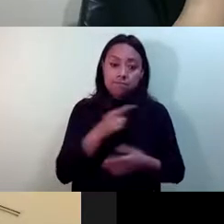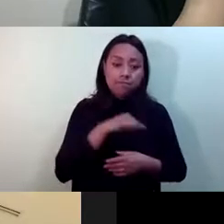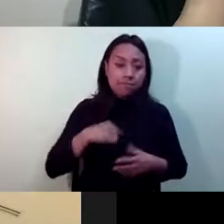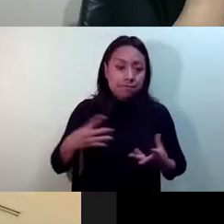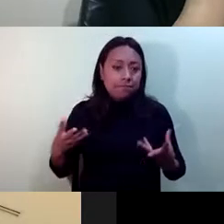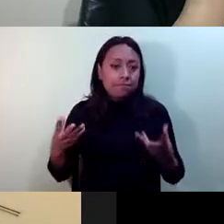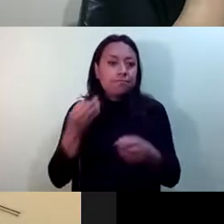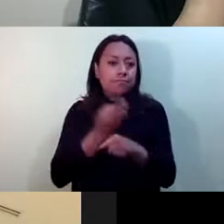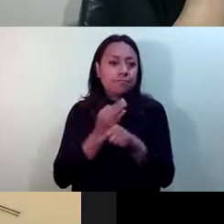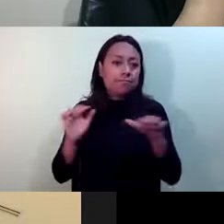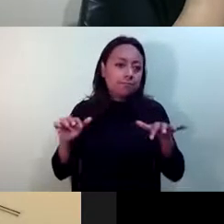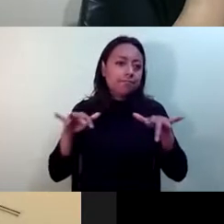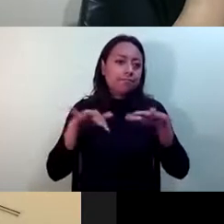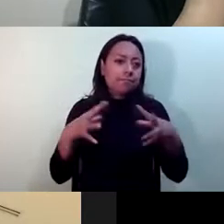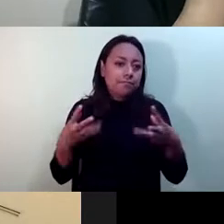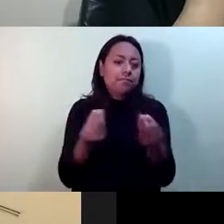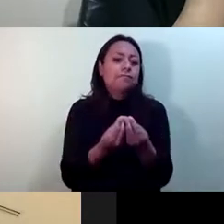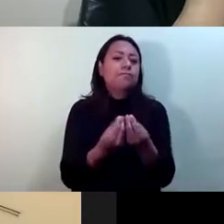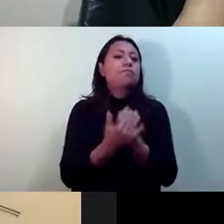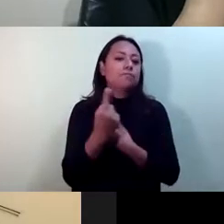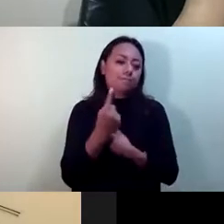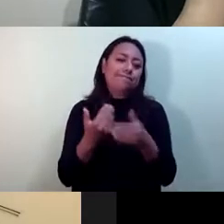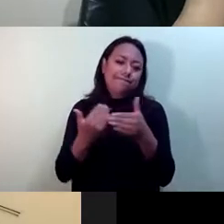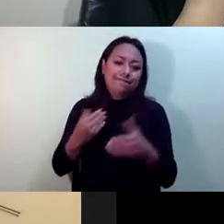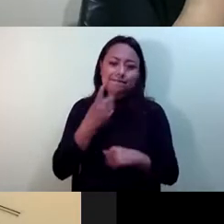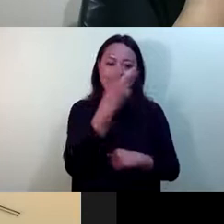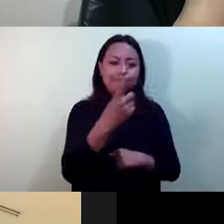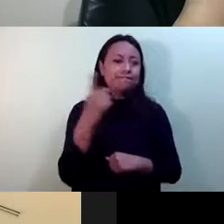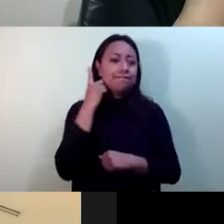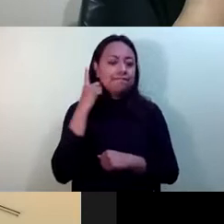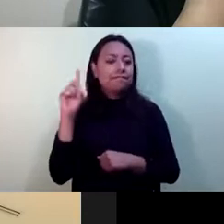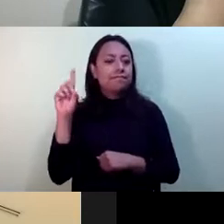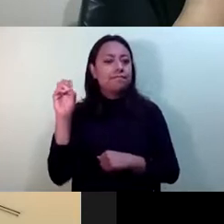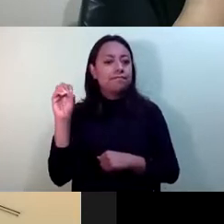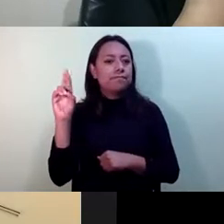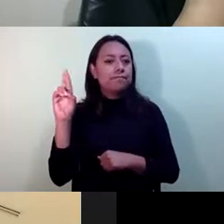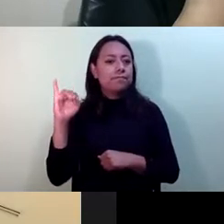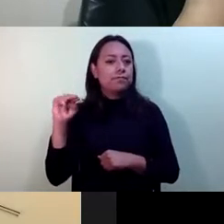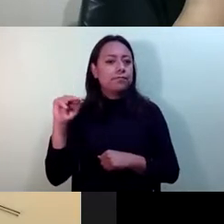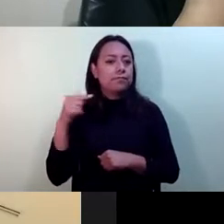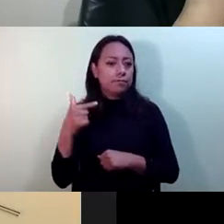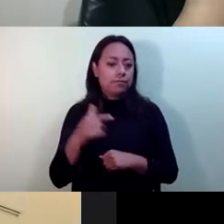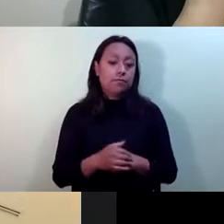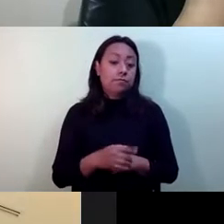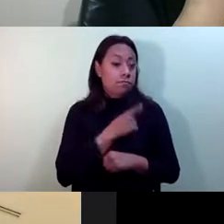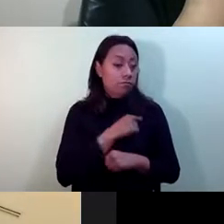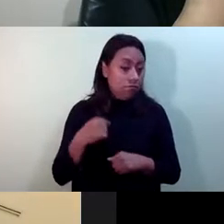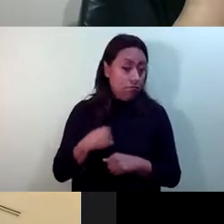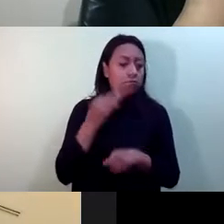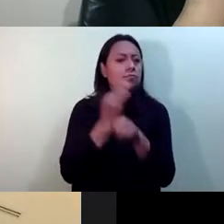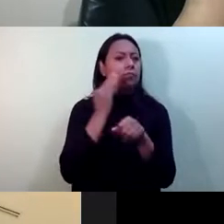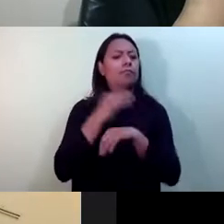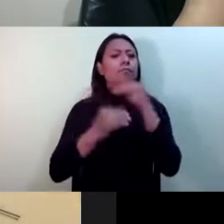que decía el diputado Federico Dorin, que teníamos que estar discutiendo, a mi juicio, pues hablar